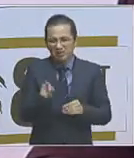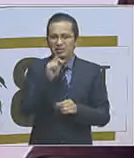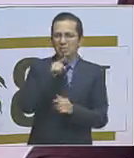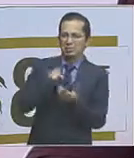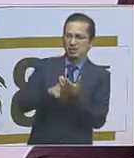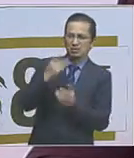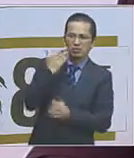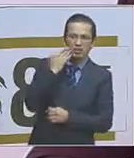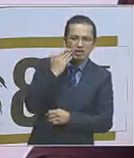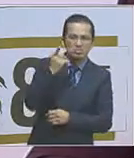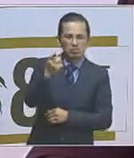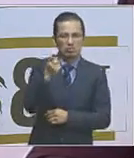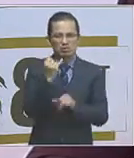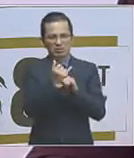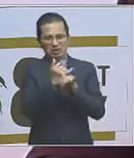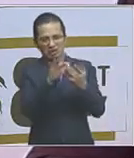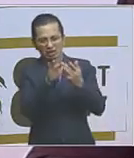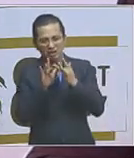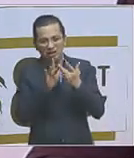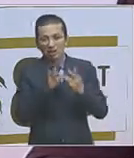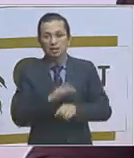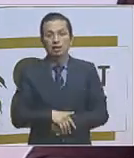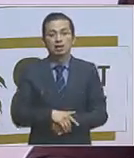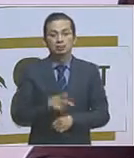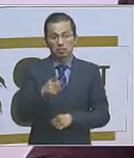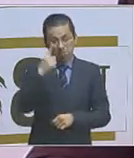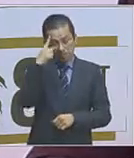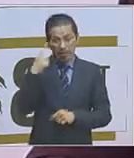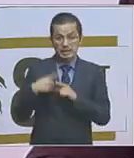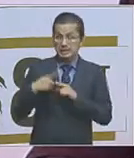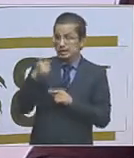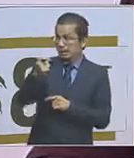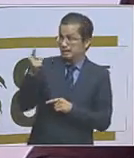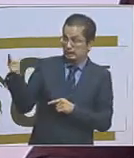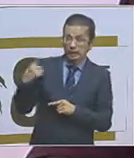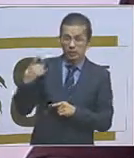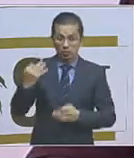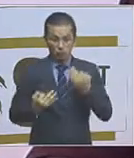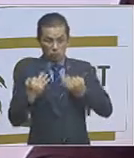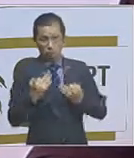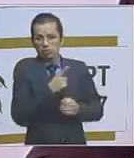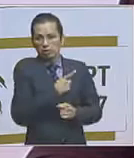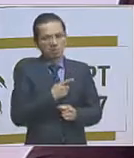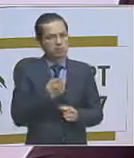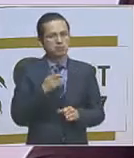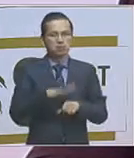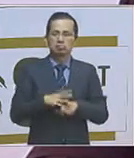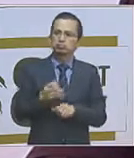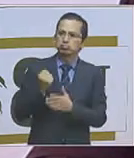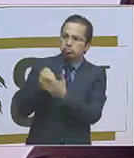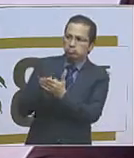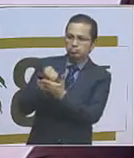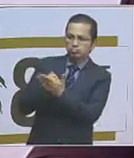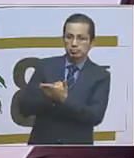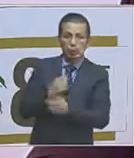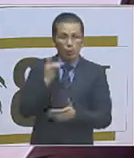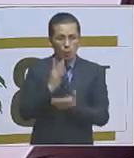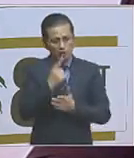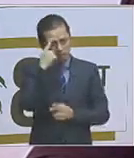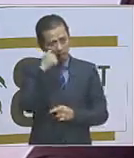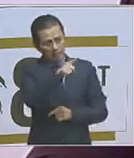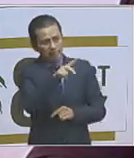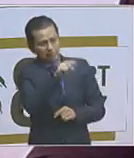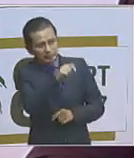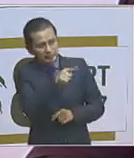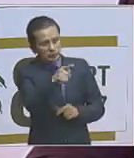y la presión sobre los árbitros electorales se multiplica ya no es la vieja presión de los medios escritos y la televisión y la radio